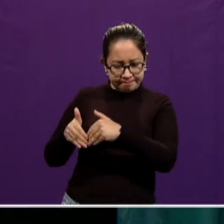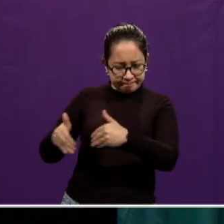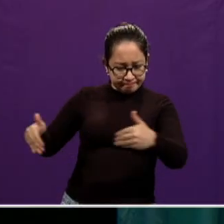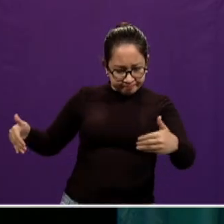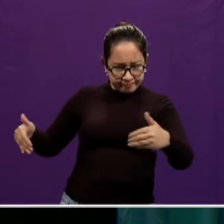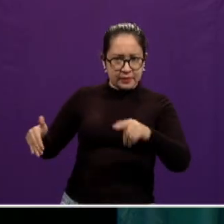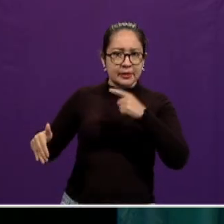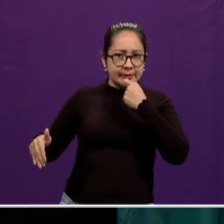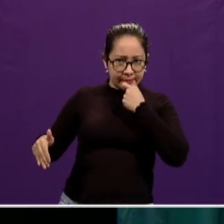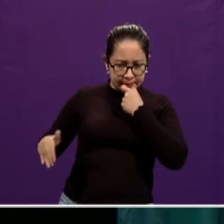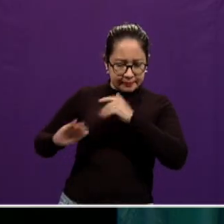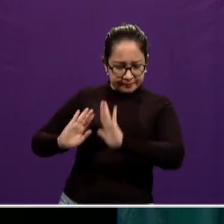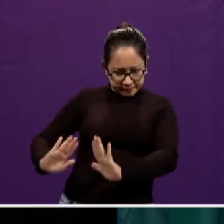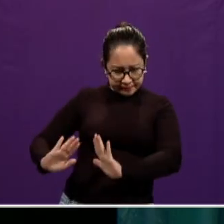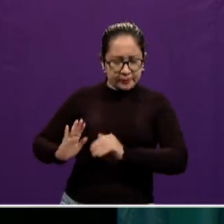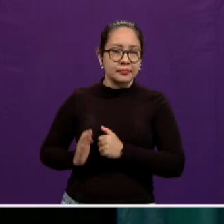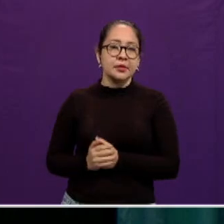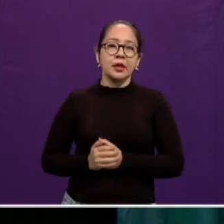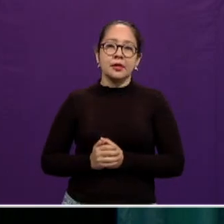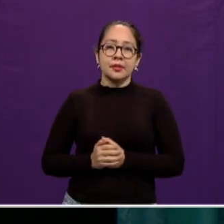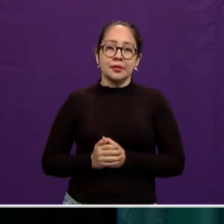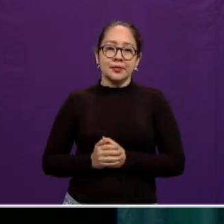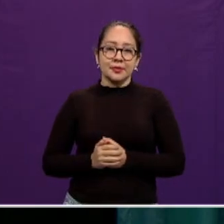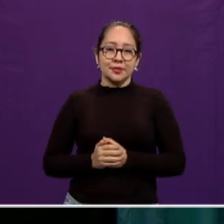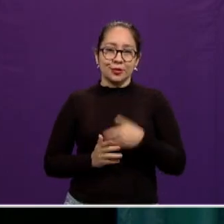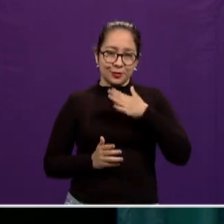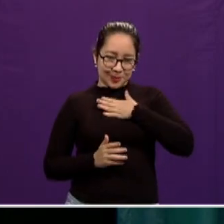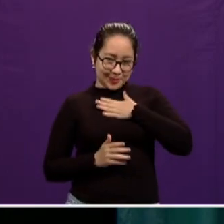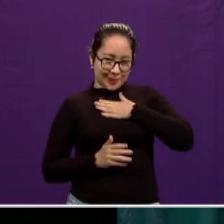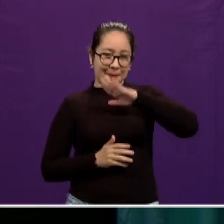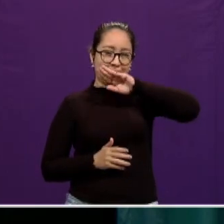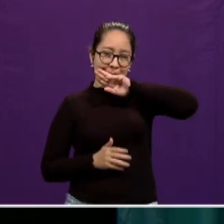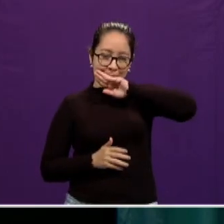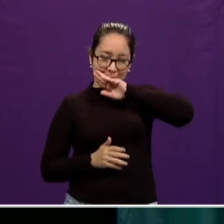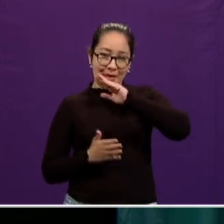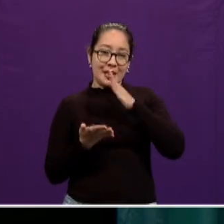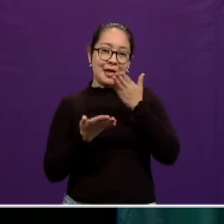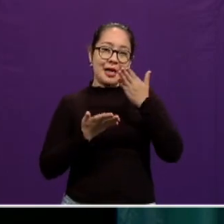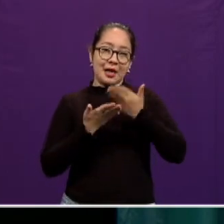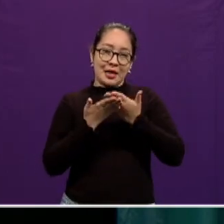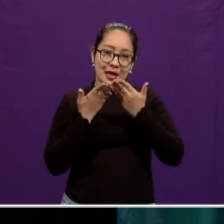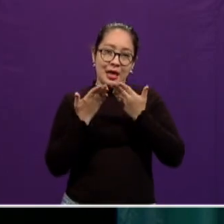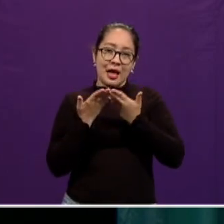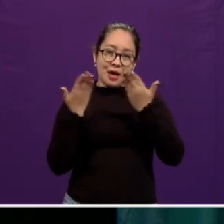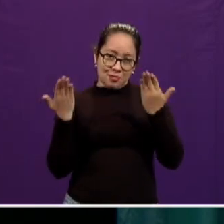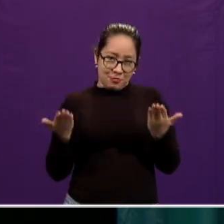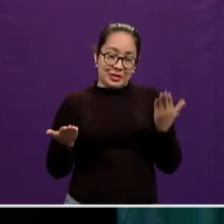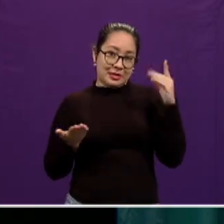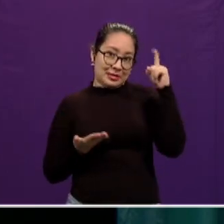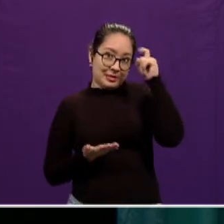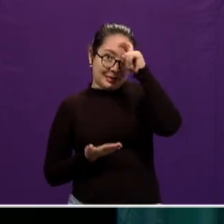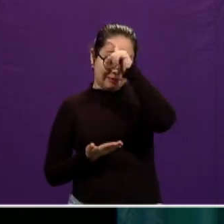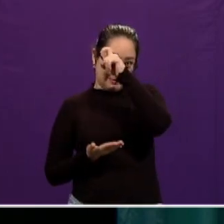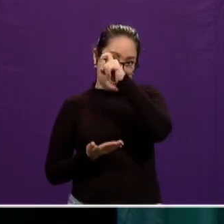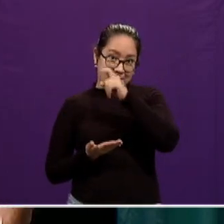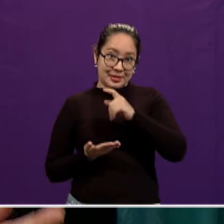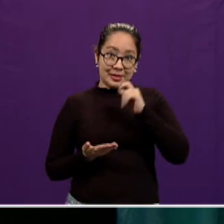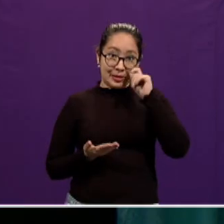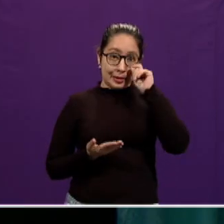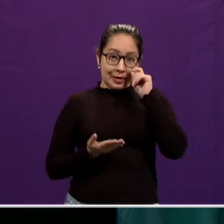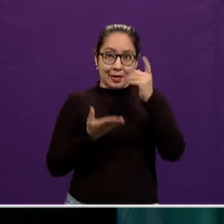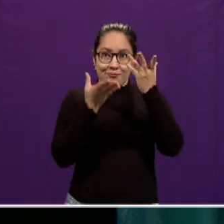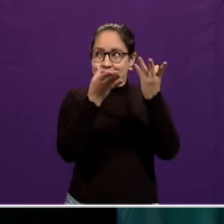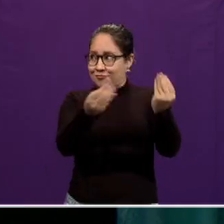pequeñito? Eso, por ejemplo, yo soy mamá también, ¿no? Actualmente es un poco complejo porque ya no sabes ni qué. Hay